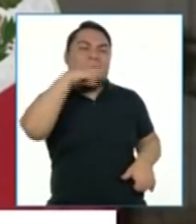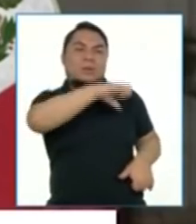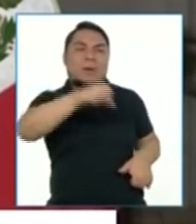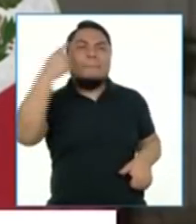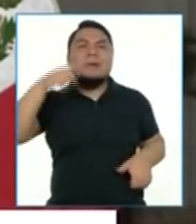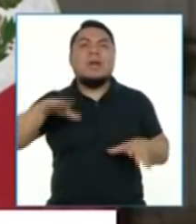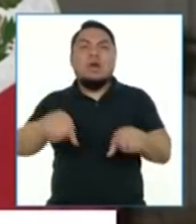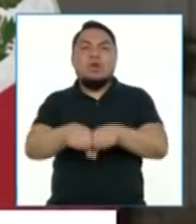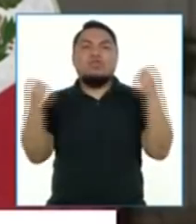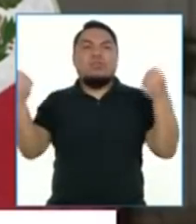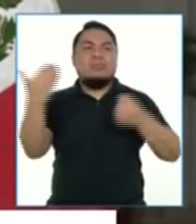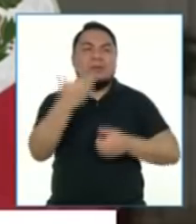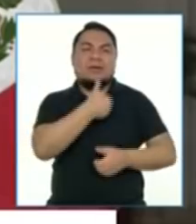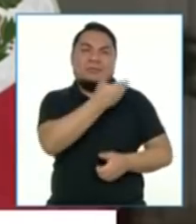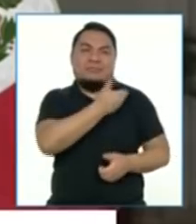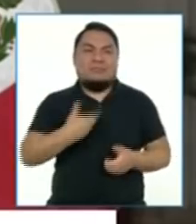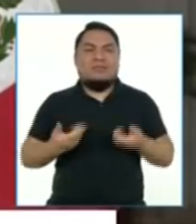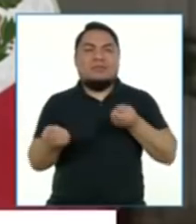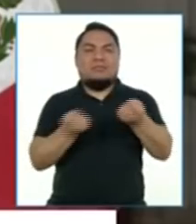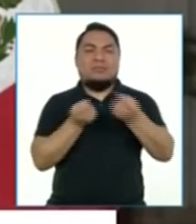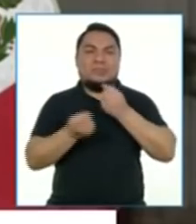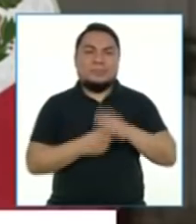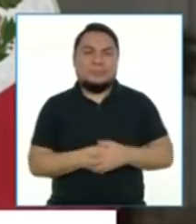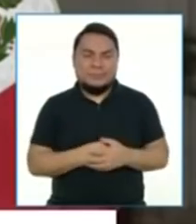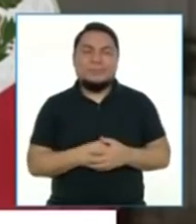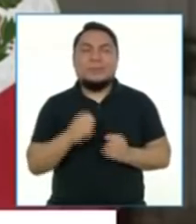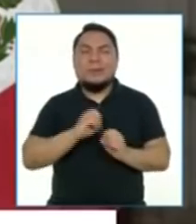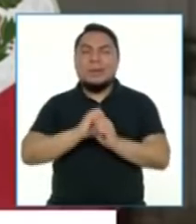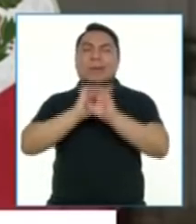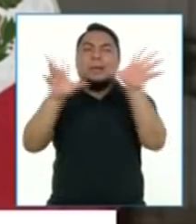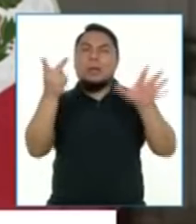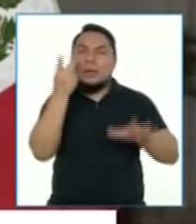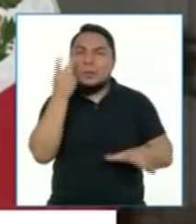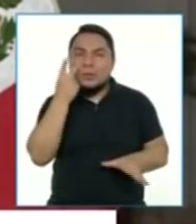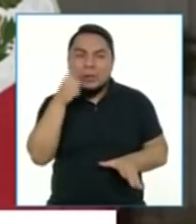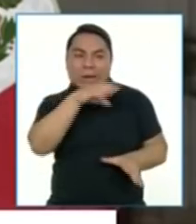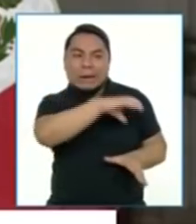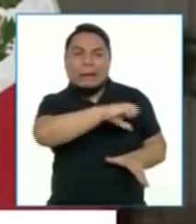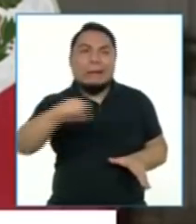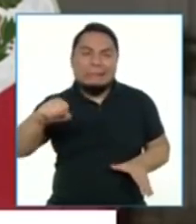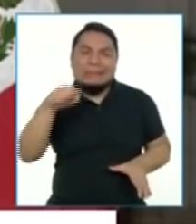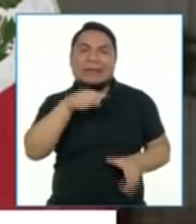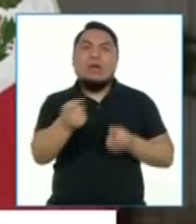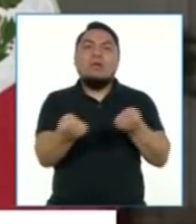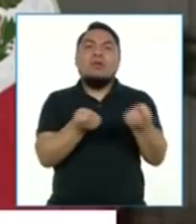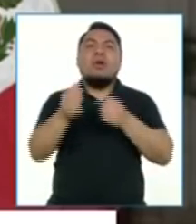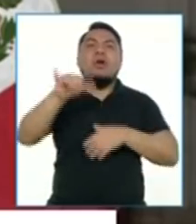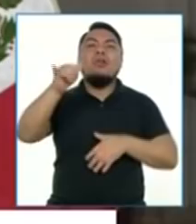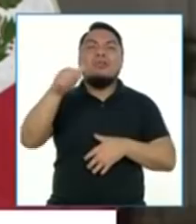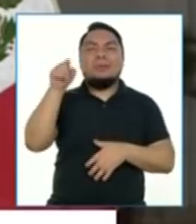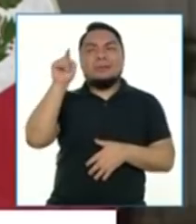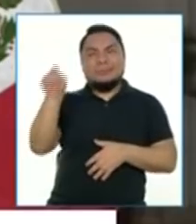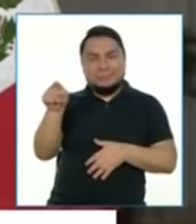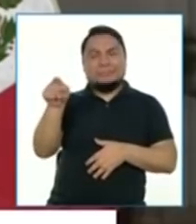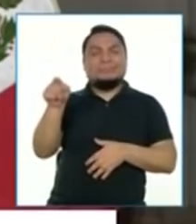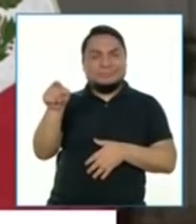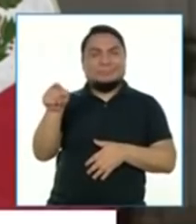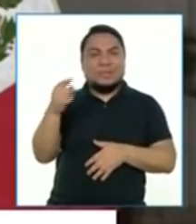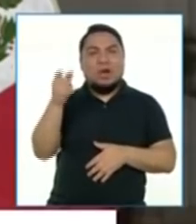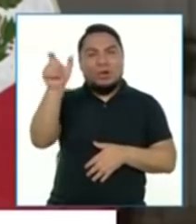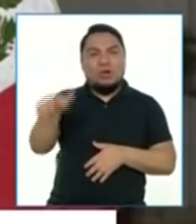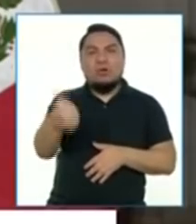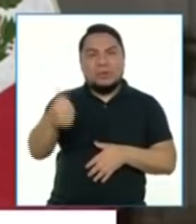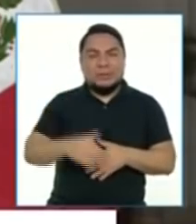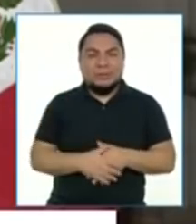eso en esta presentación donde el punto central son estas denuncias y esposados se habla también evidentemente